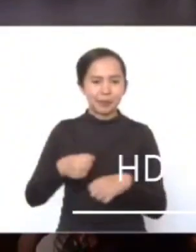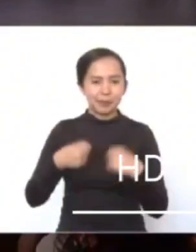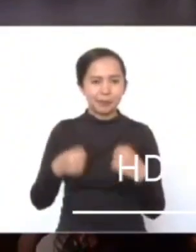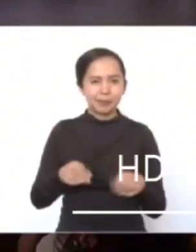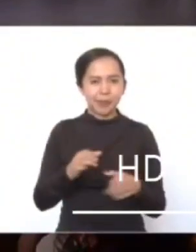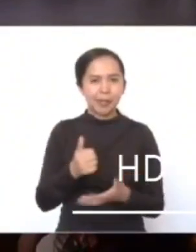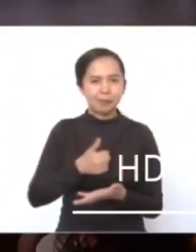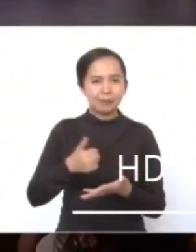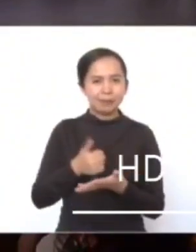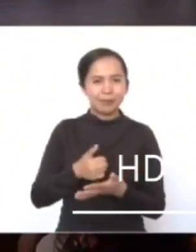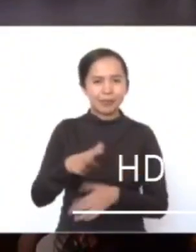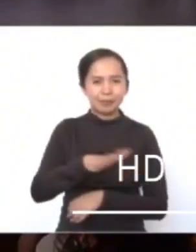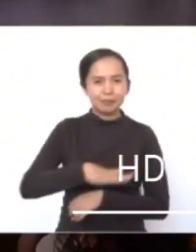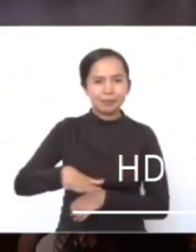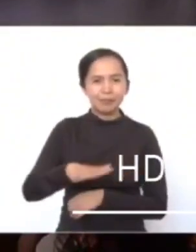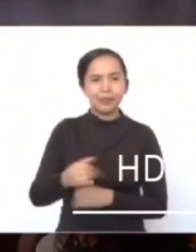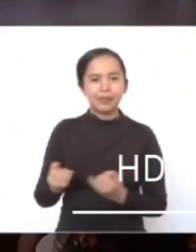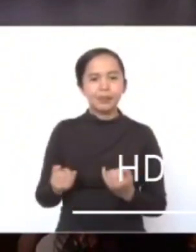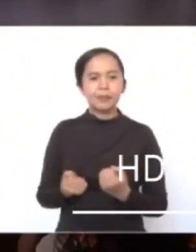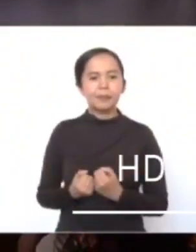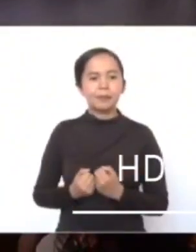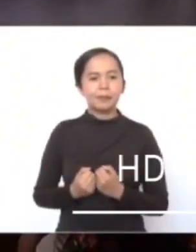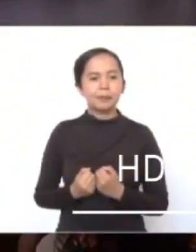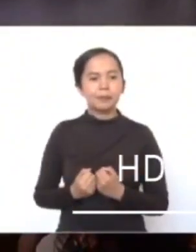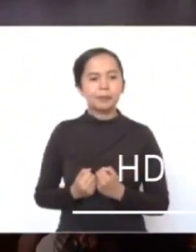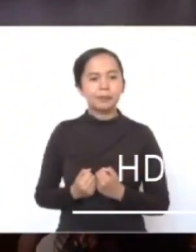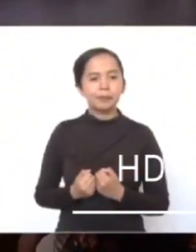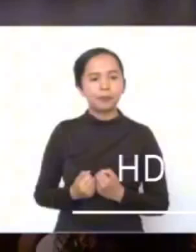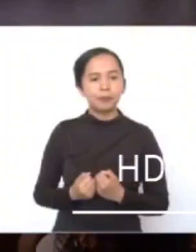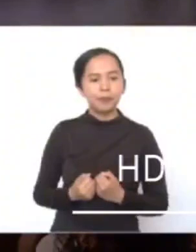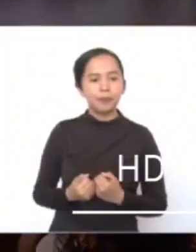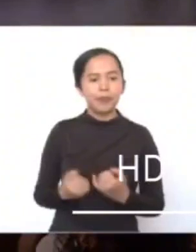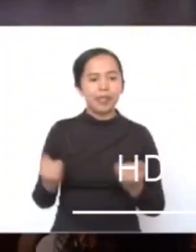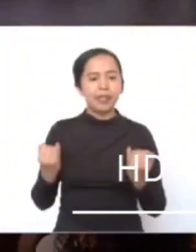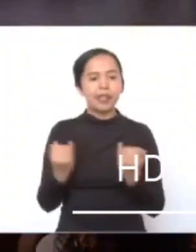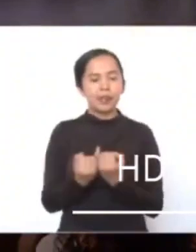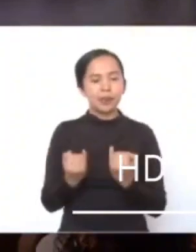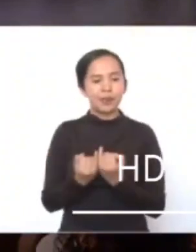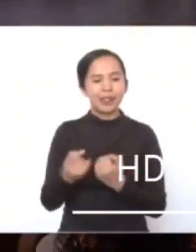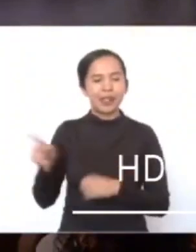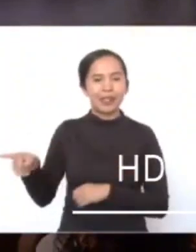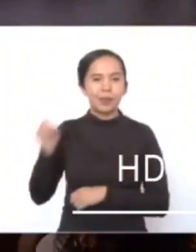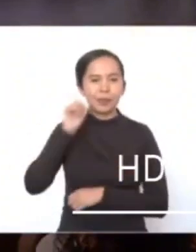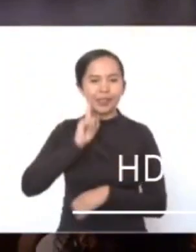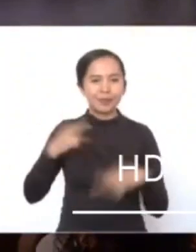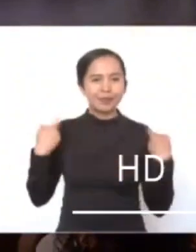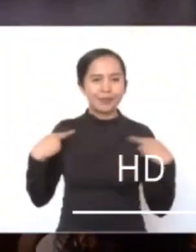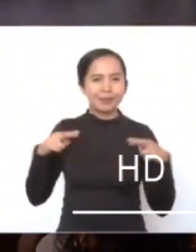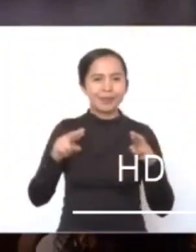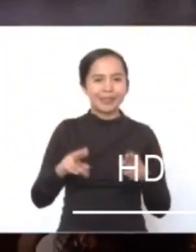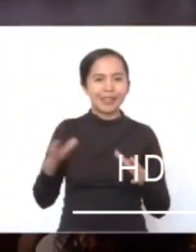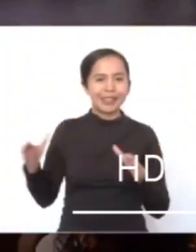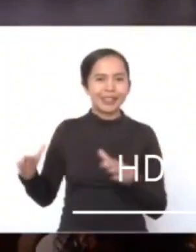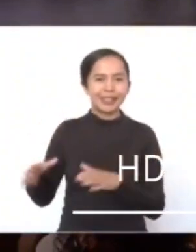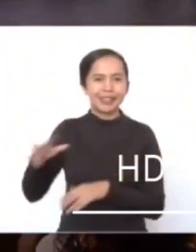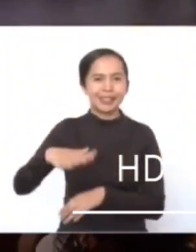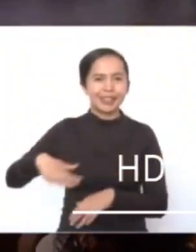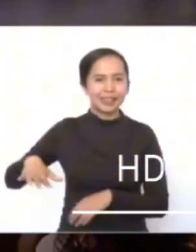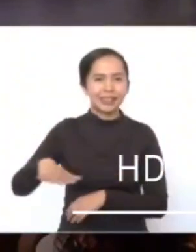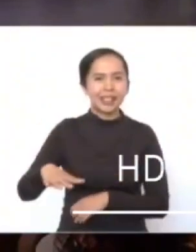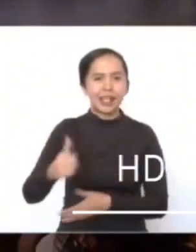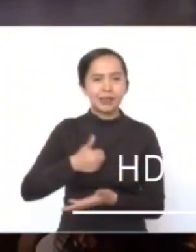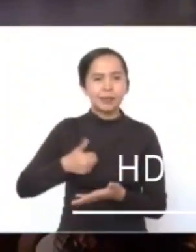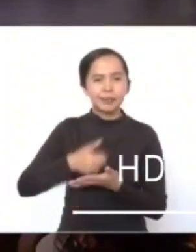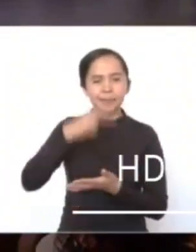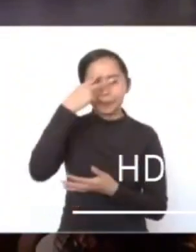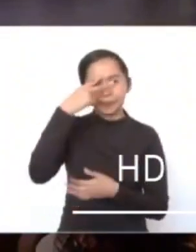Ciudadana, subsecretaria de capacitación, a nuestra representante de la Judicatura de la